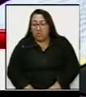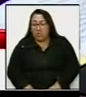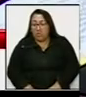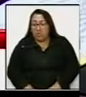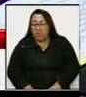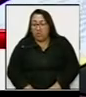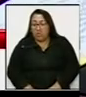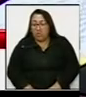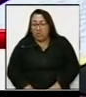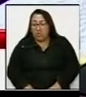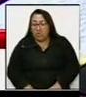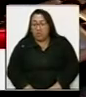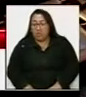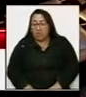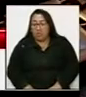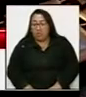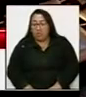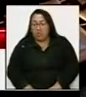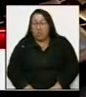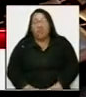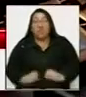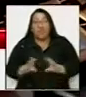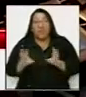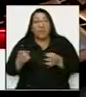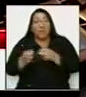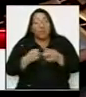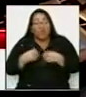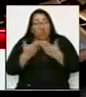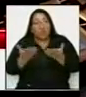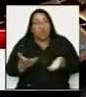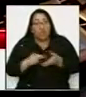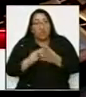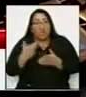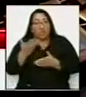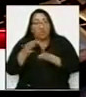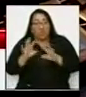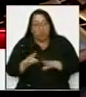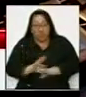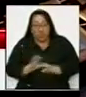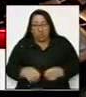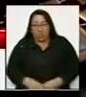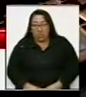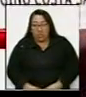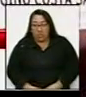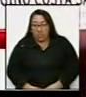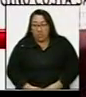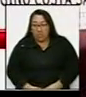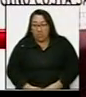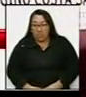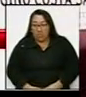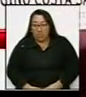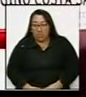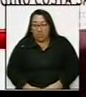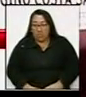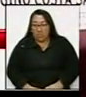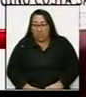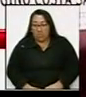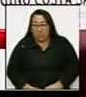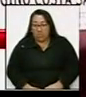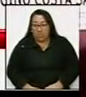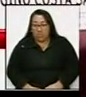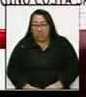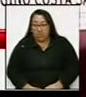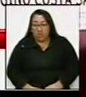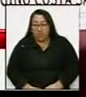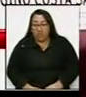Yo sé, pero déjeme explicarle. Yo he ofrecido hacer llegar por escrito mis comentarios. Me han dicho que para que tengan